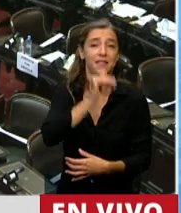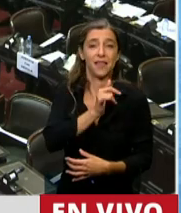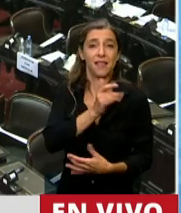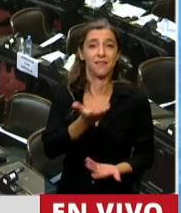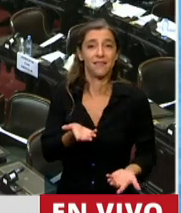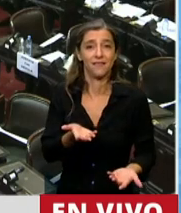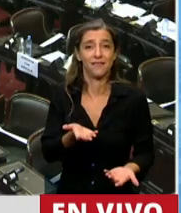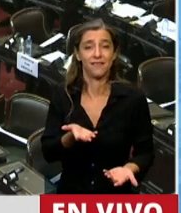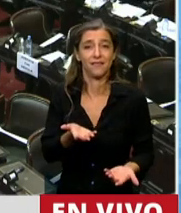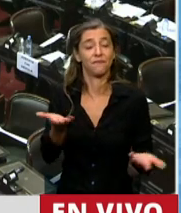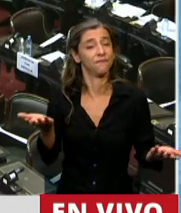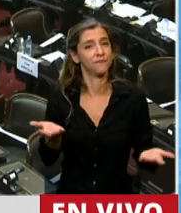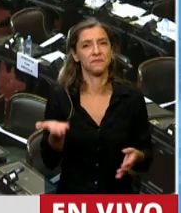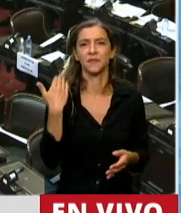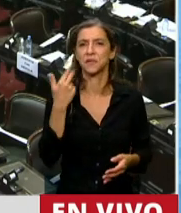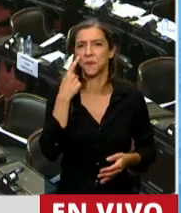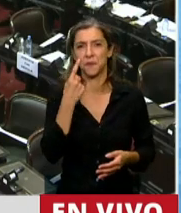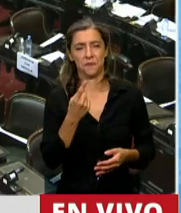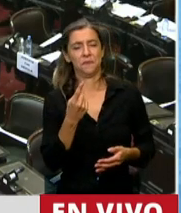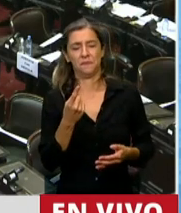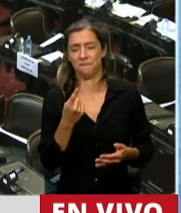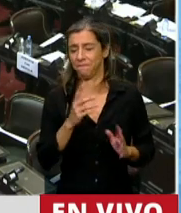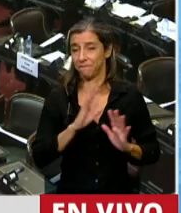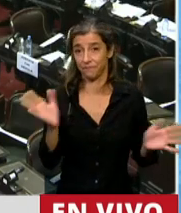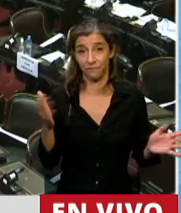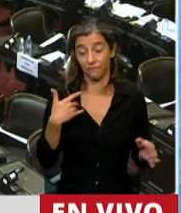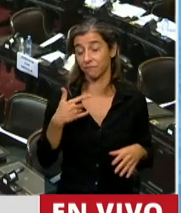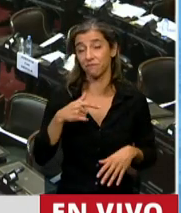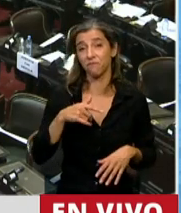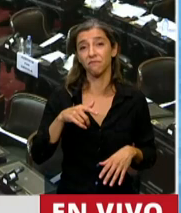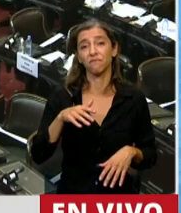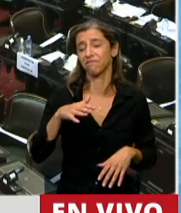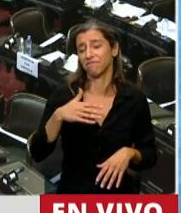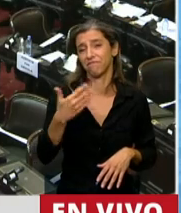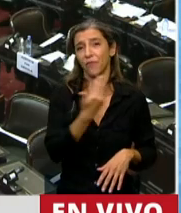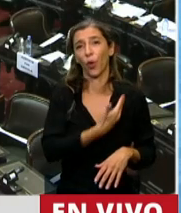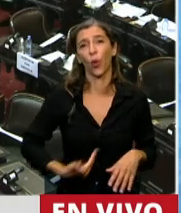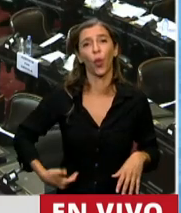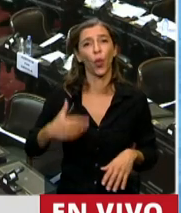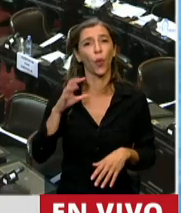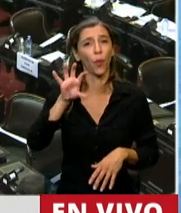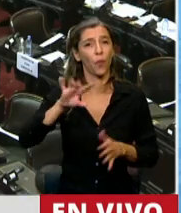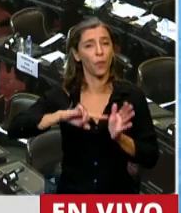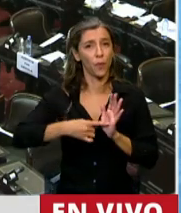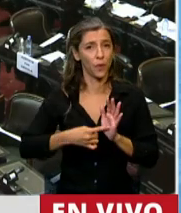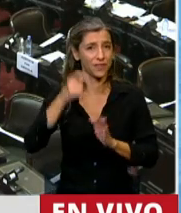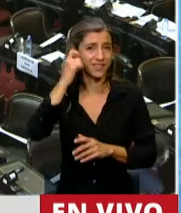un escándalo, un acto del gobernador de la provincia de Buenos Aires, Axel Kicillof, junto a Sergio